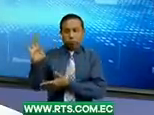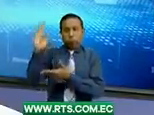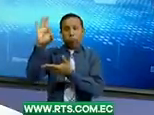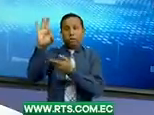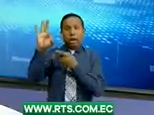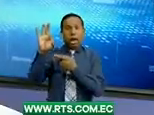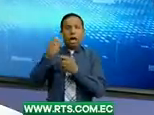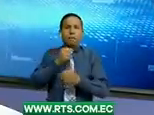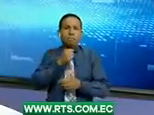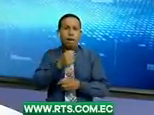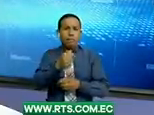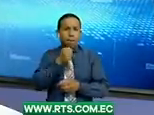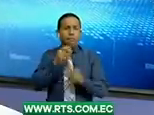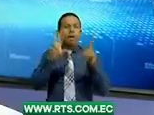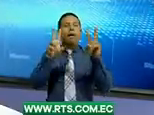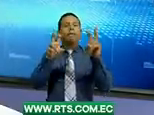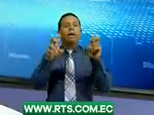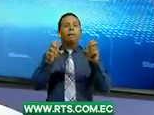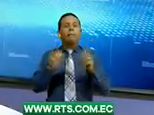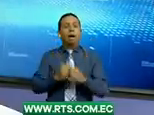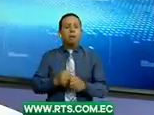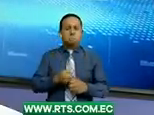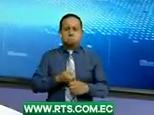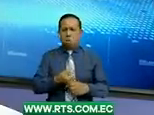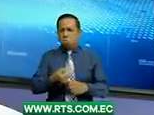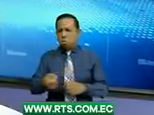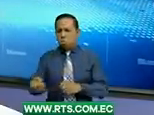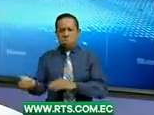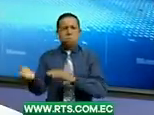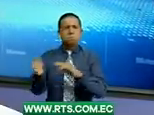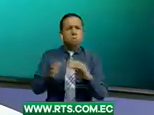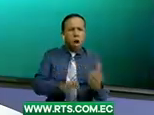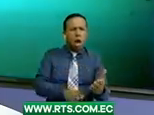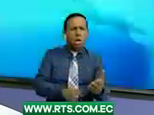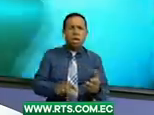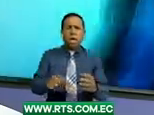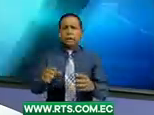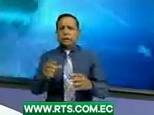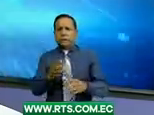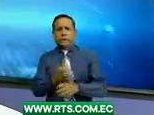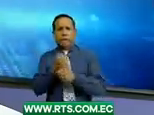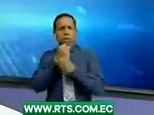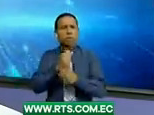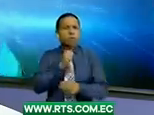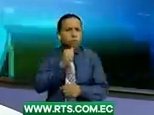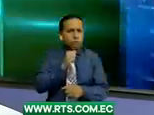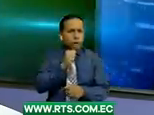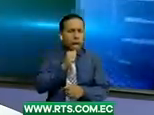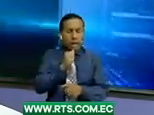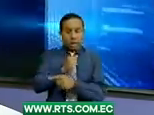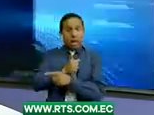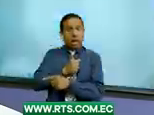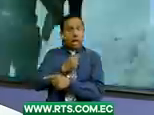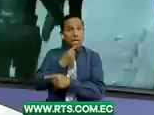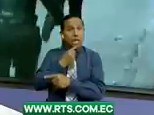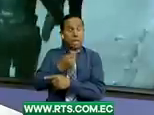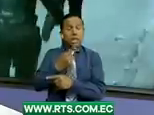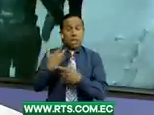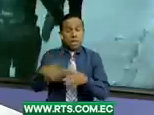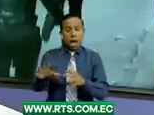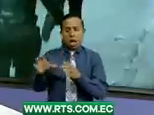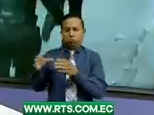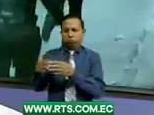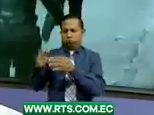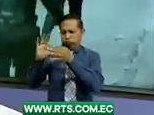interrogantes como inseguridad y muertes violentas. El alto oficial anunció la creación de una unidad élite de